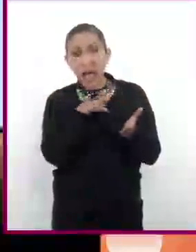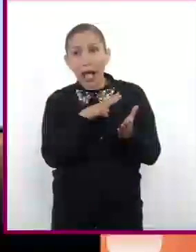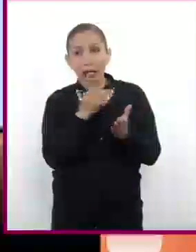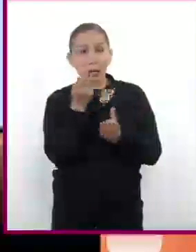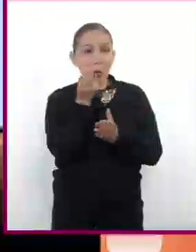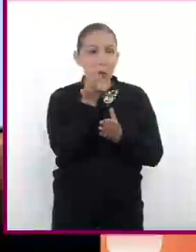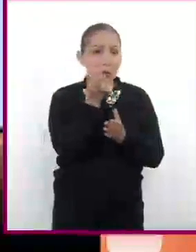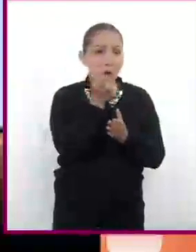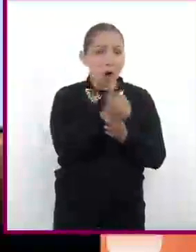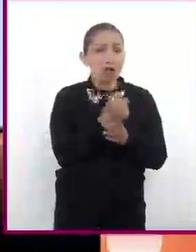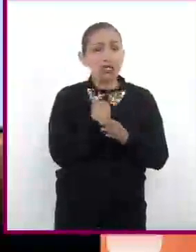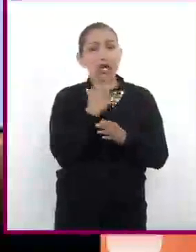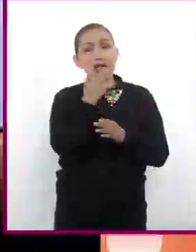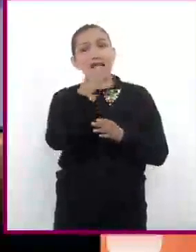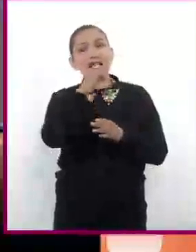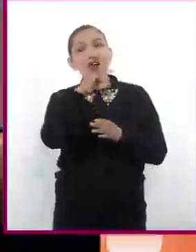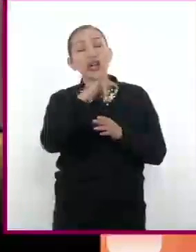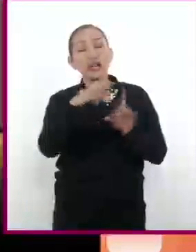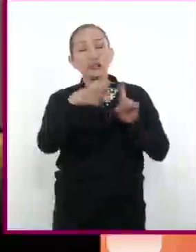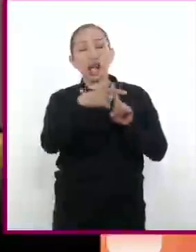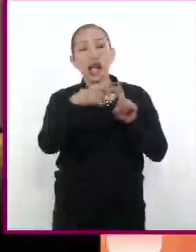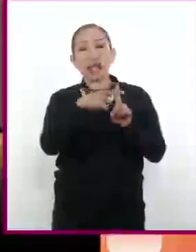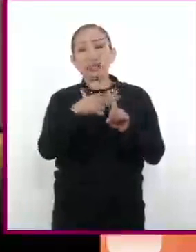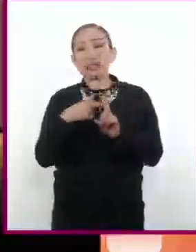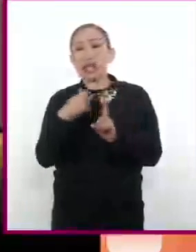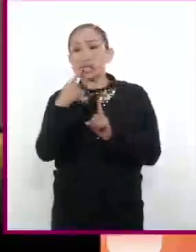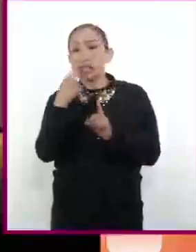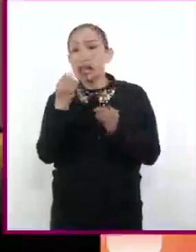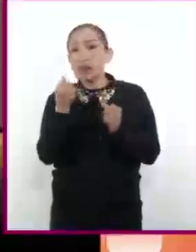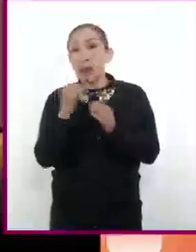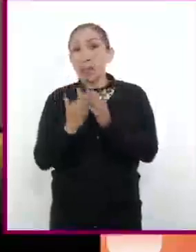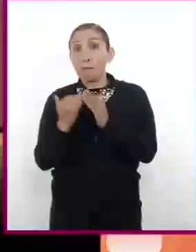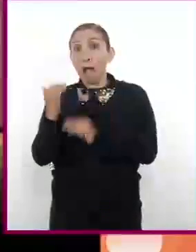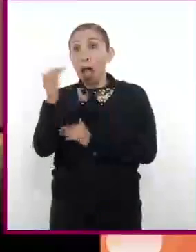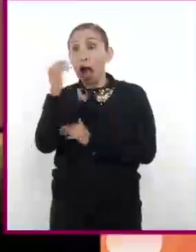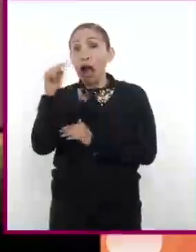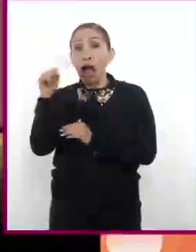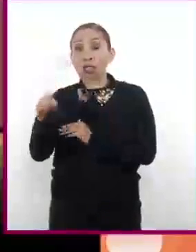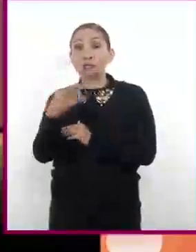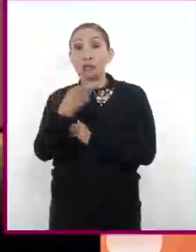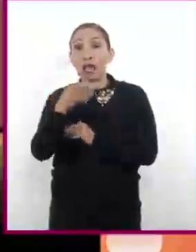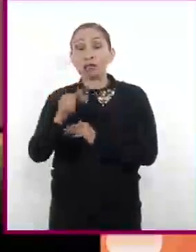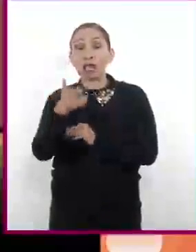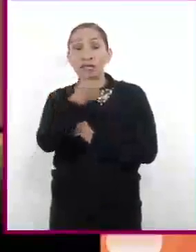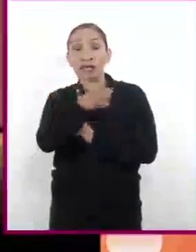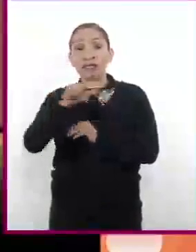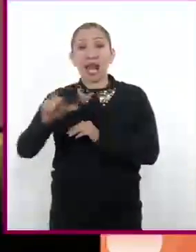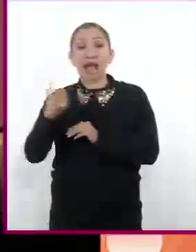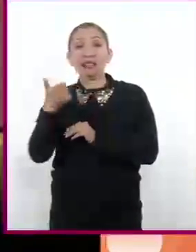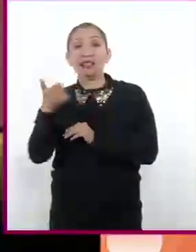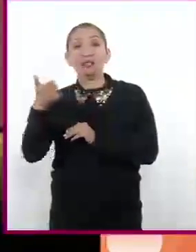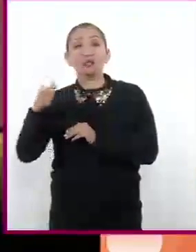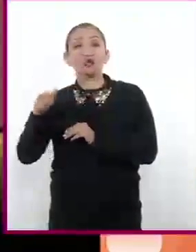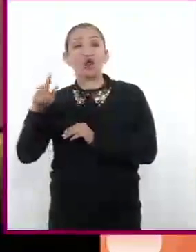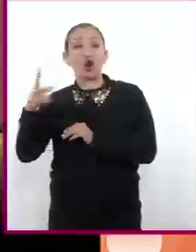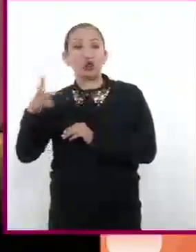menor concentración de iones H+ que en la saliva, cuyo valor de pH varía entre 6 y